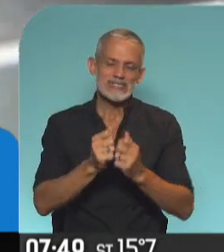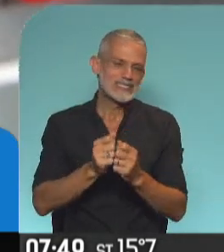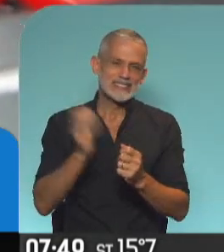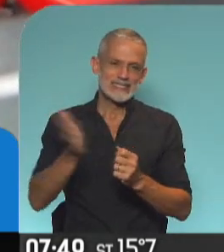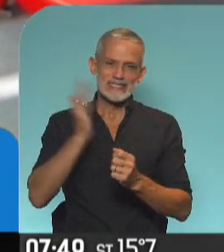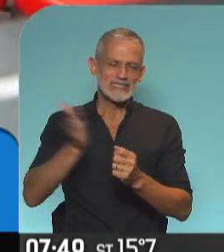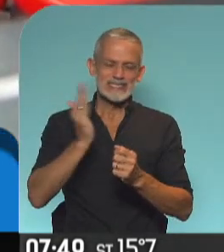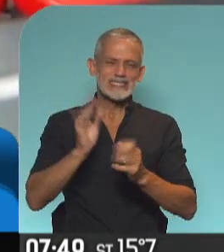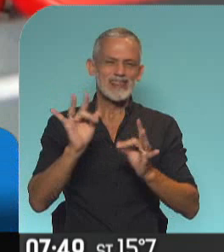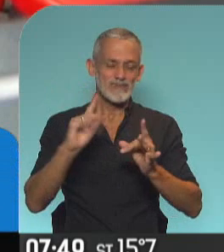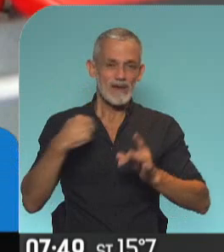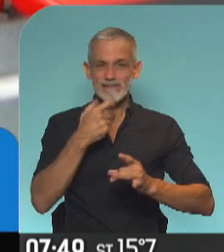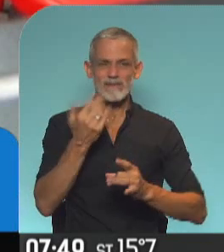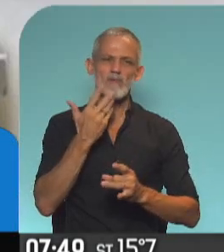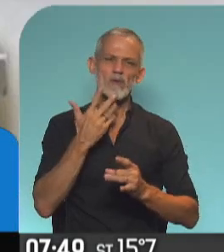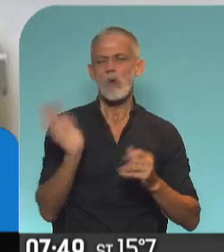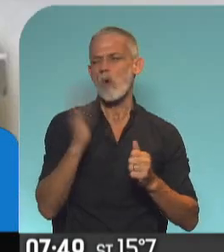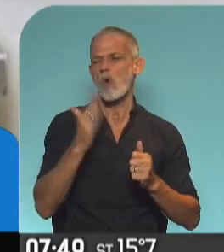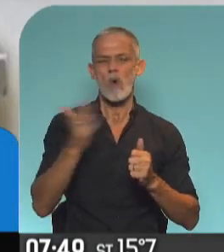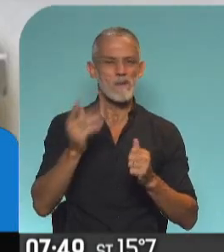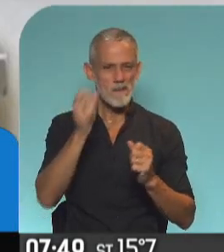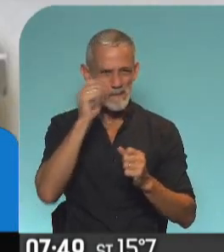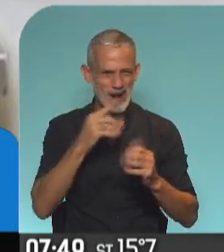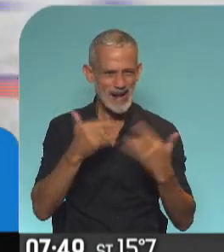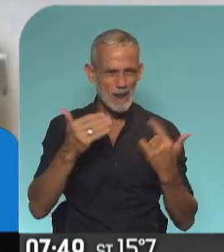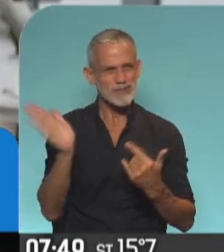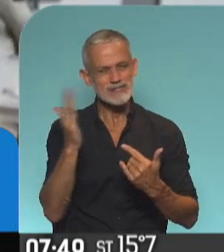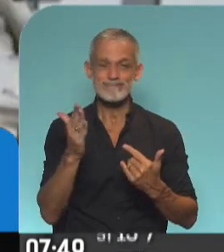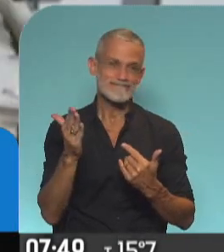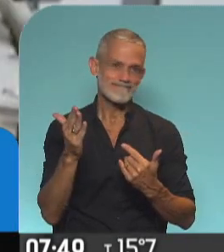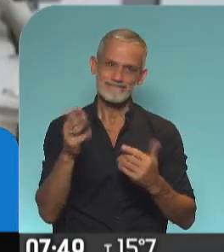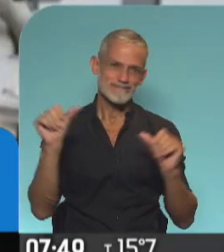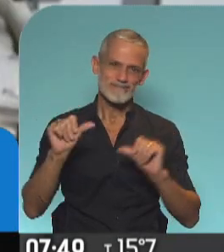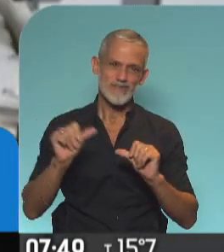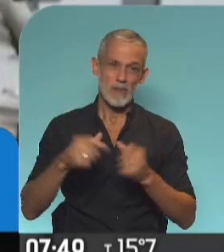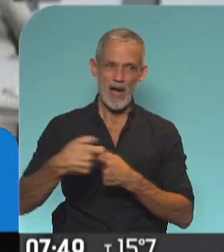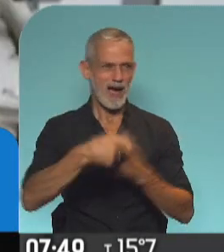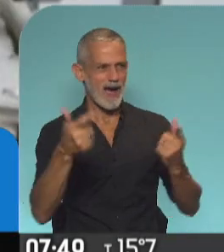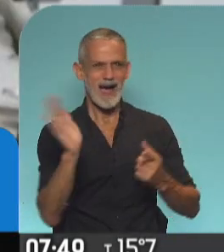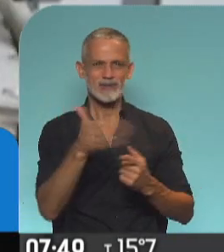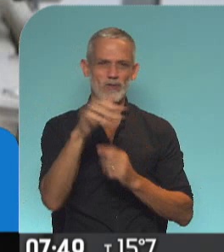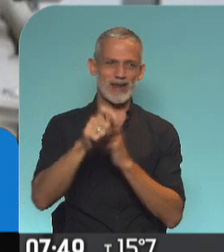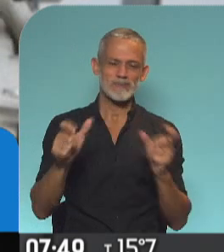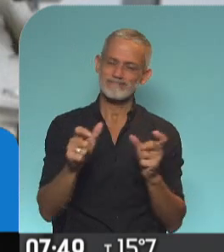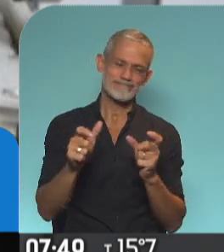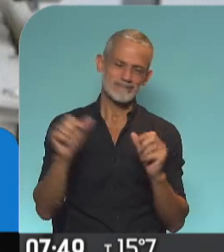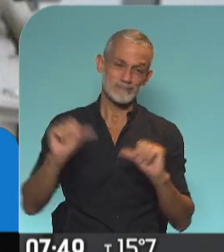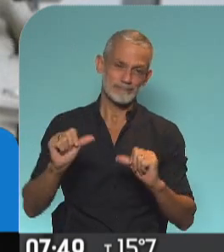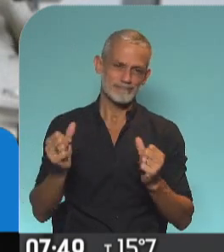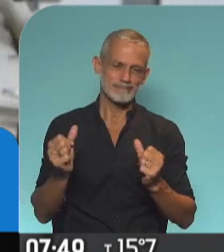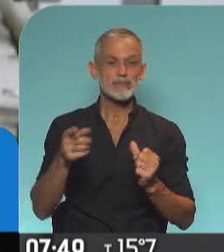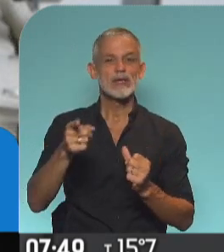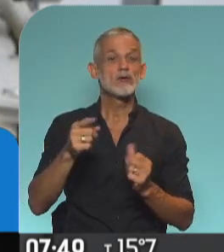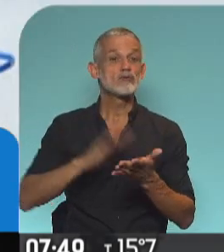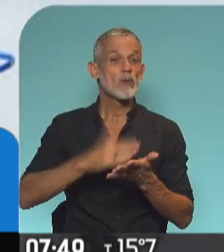uno desearía que estuvieran más rápido disponibles para todos los habitantes que las requieren, ¿no? Con respecto